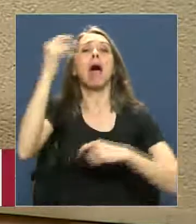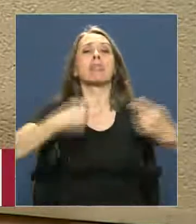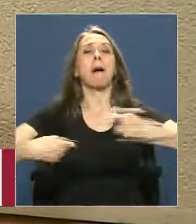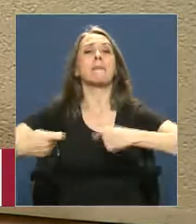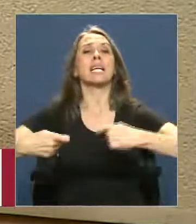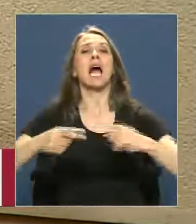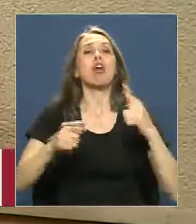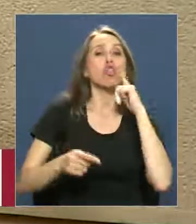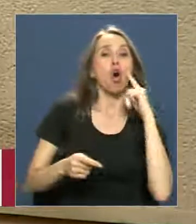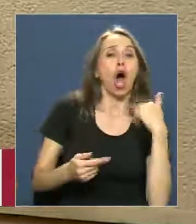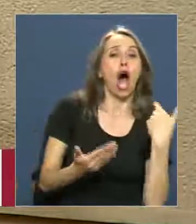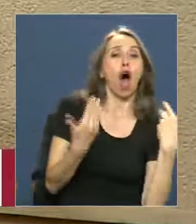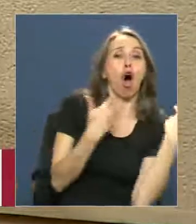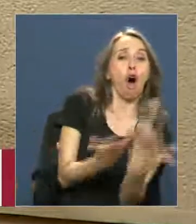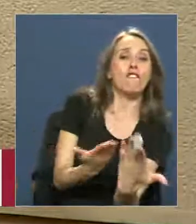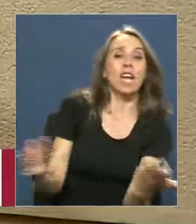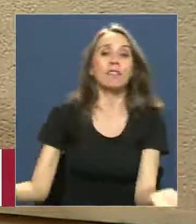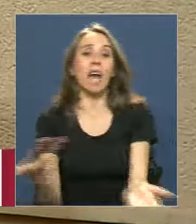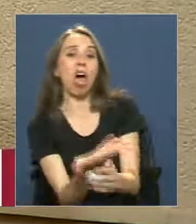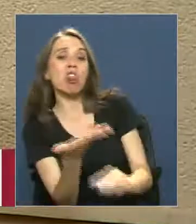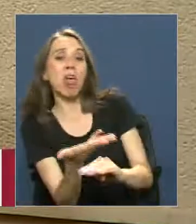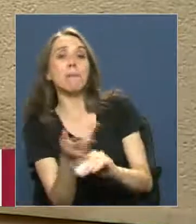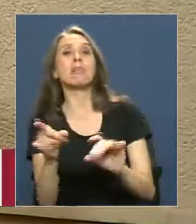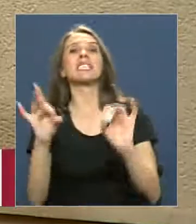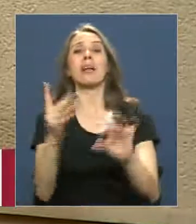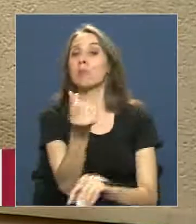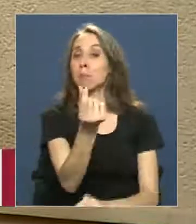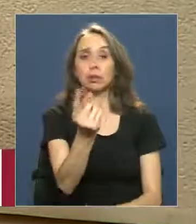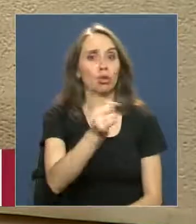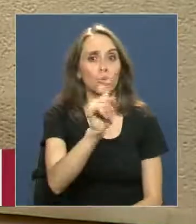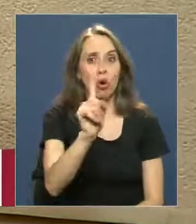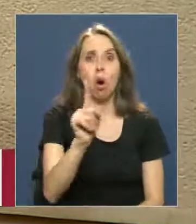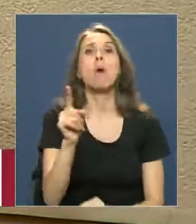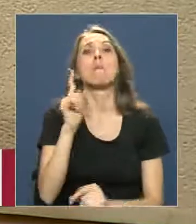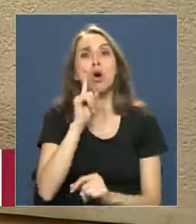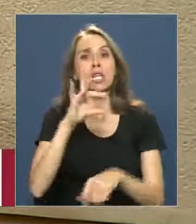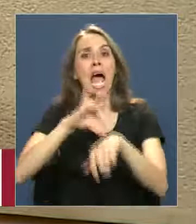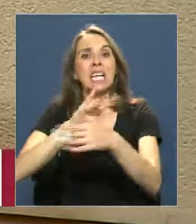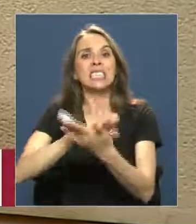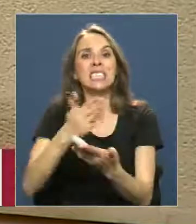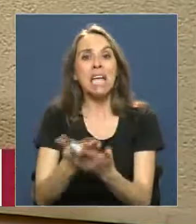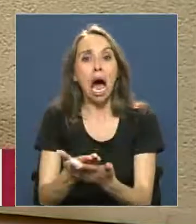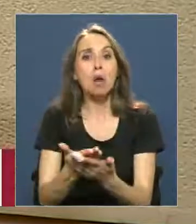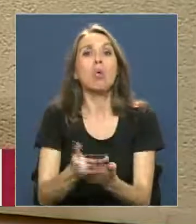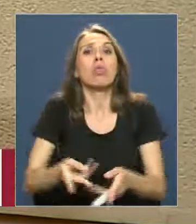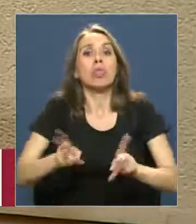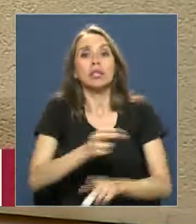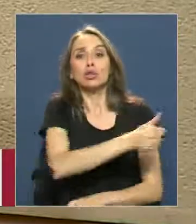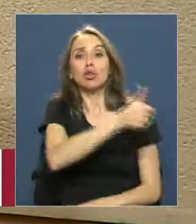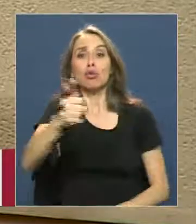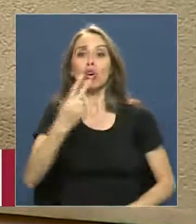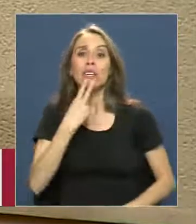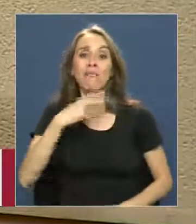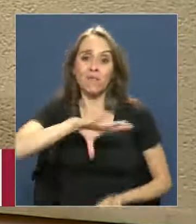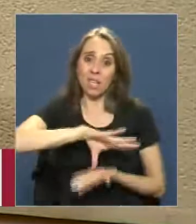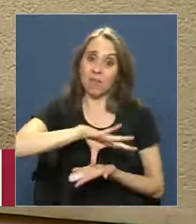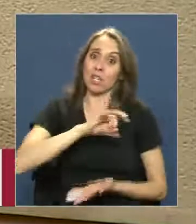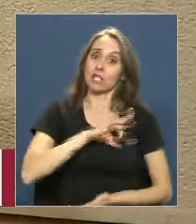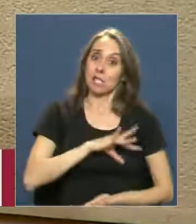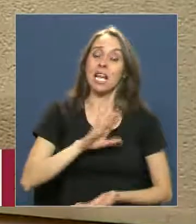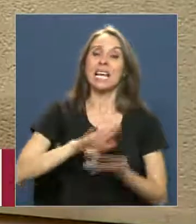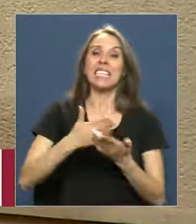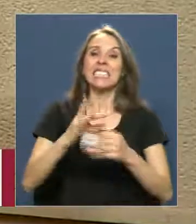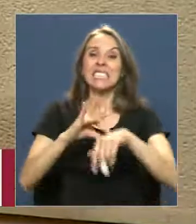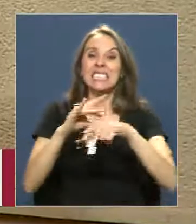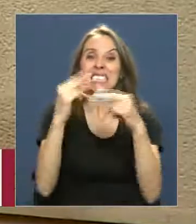pues existe un bien superior comprometido, como es la salud, y el derecho de todos quienes viven en este país a que su salud